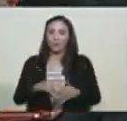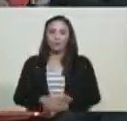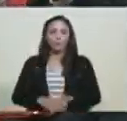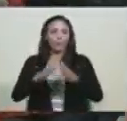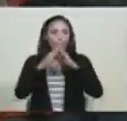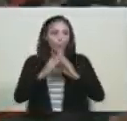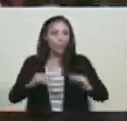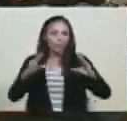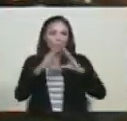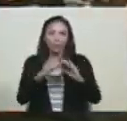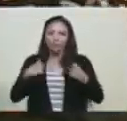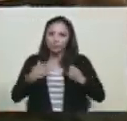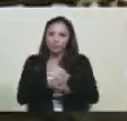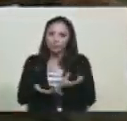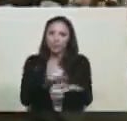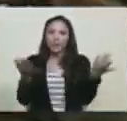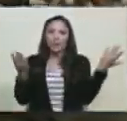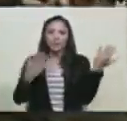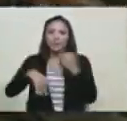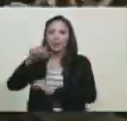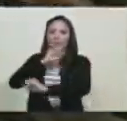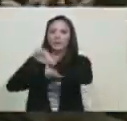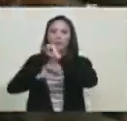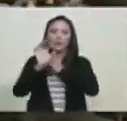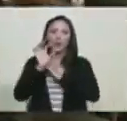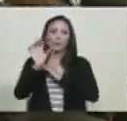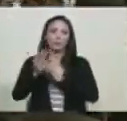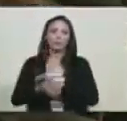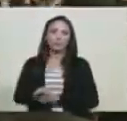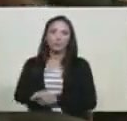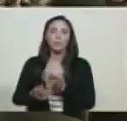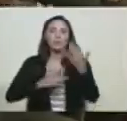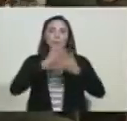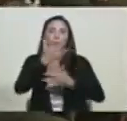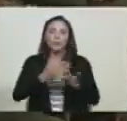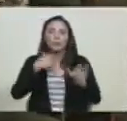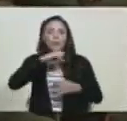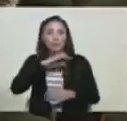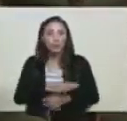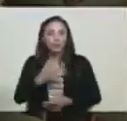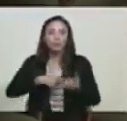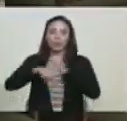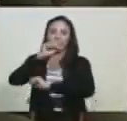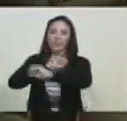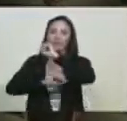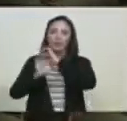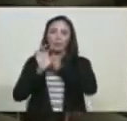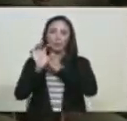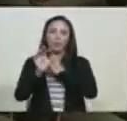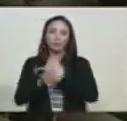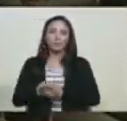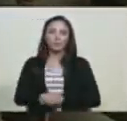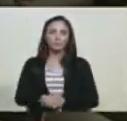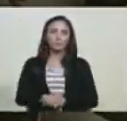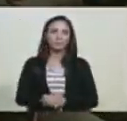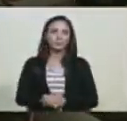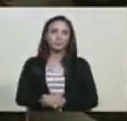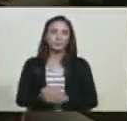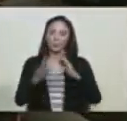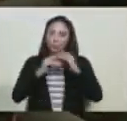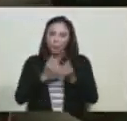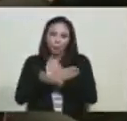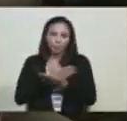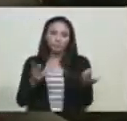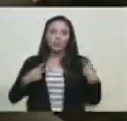todo lo daré por ese país, por ese proyecto histórico y por ese pueblo. Todo.